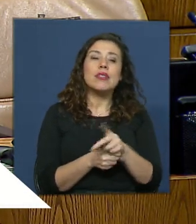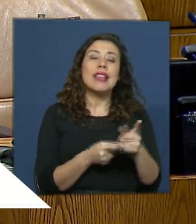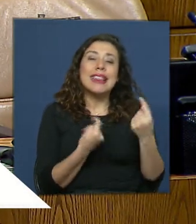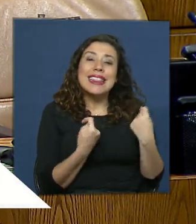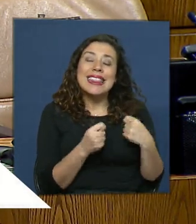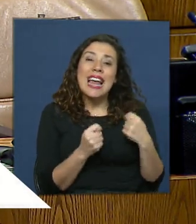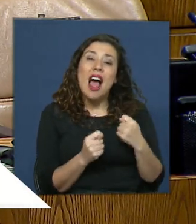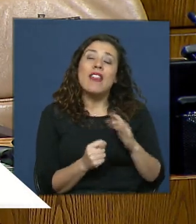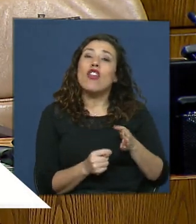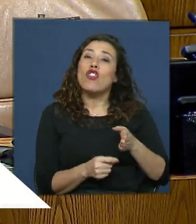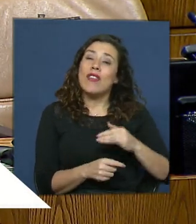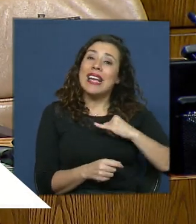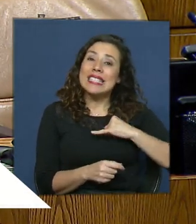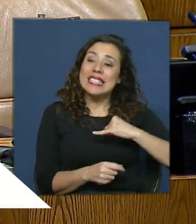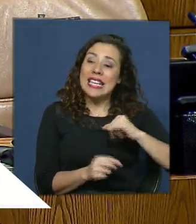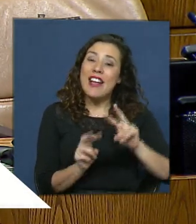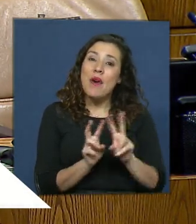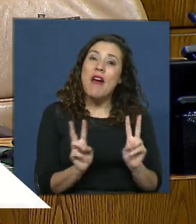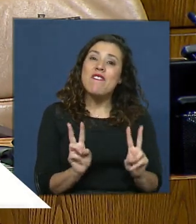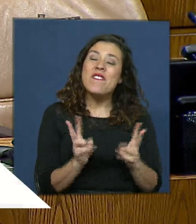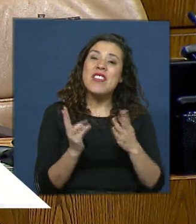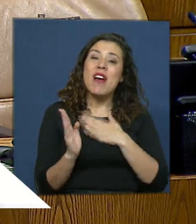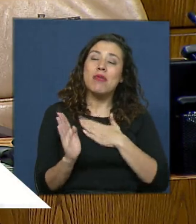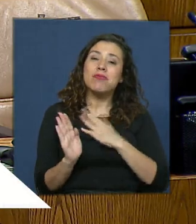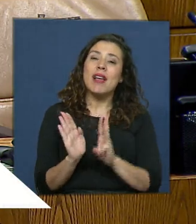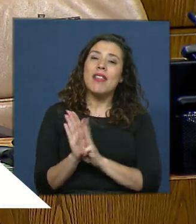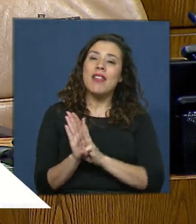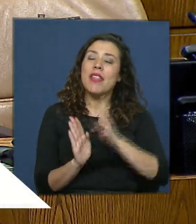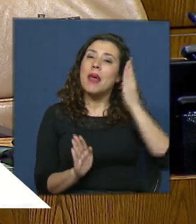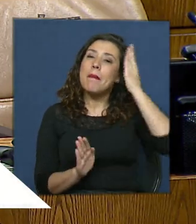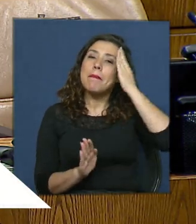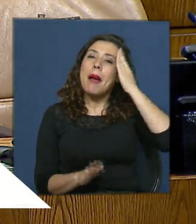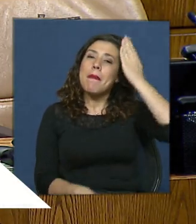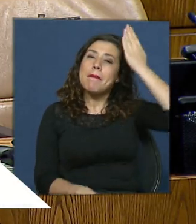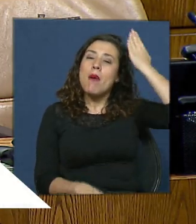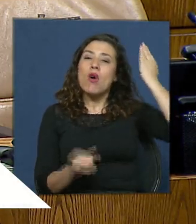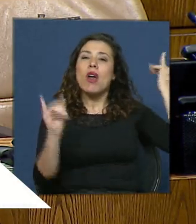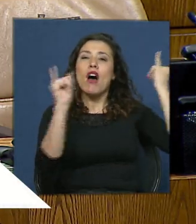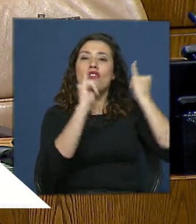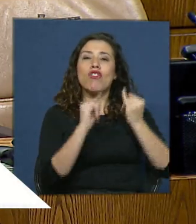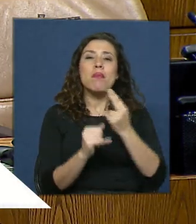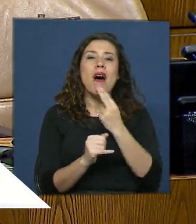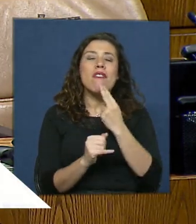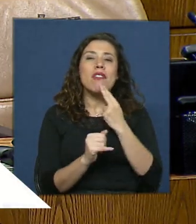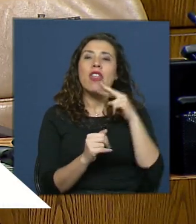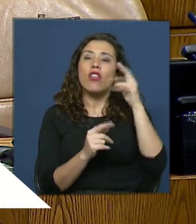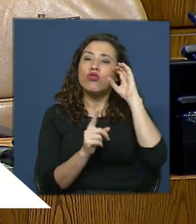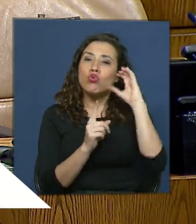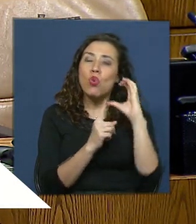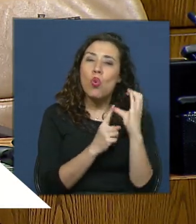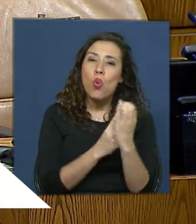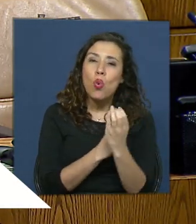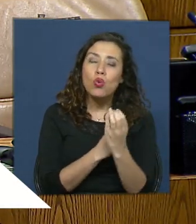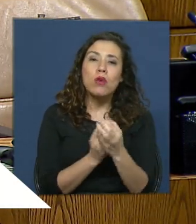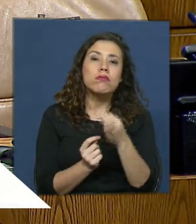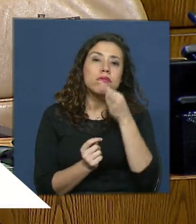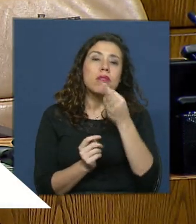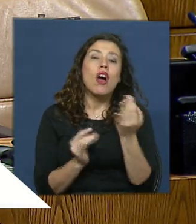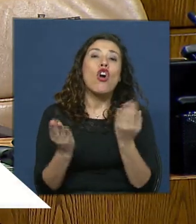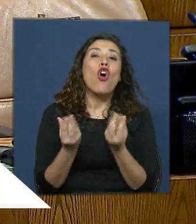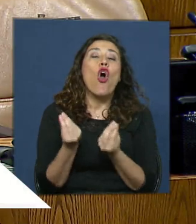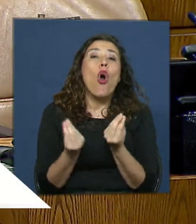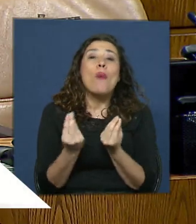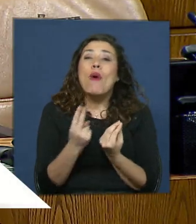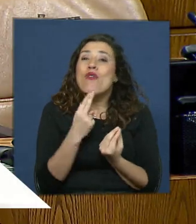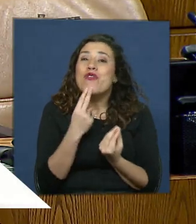procurado permanecer viva la identidad, la memoria de las formas de vida, de los patrones culturales que testimonian la